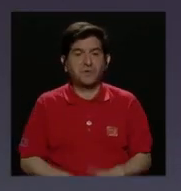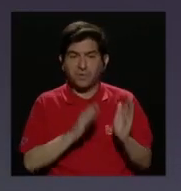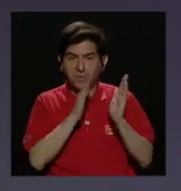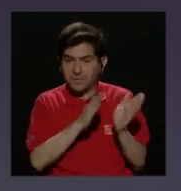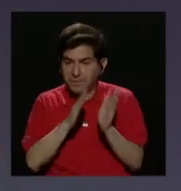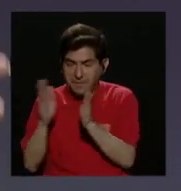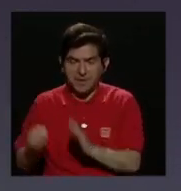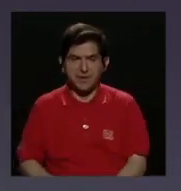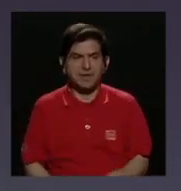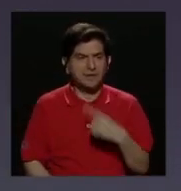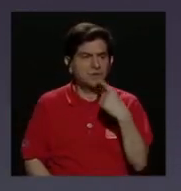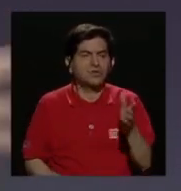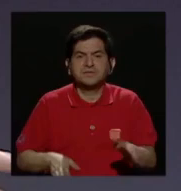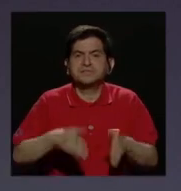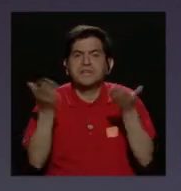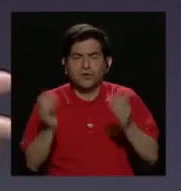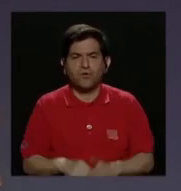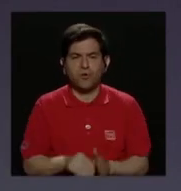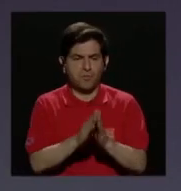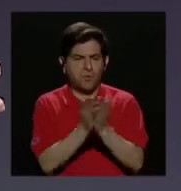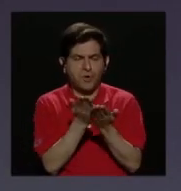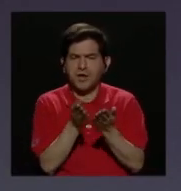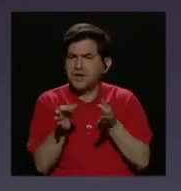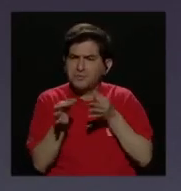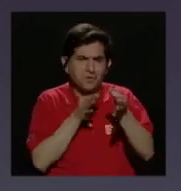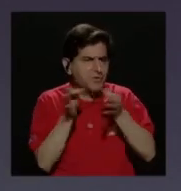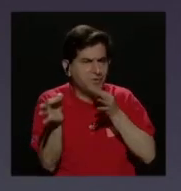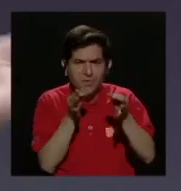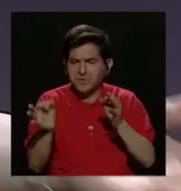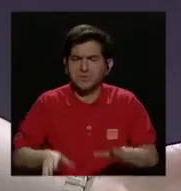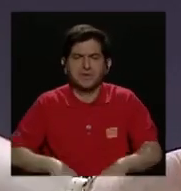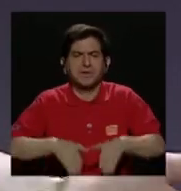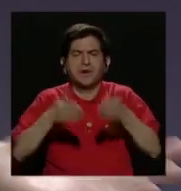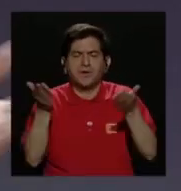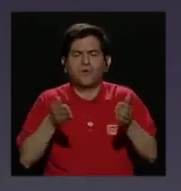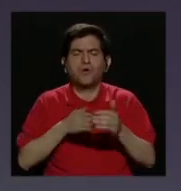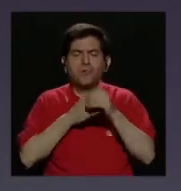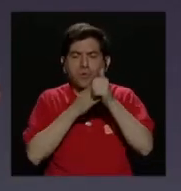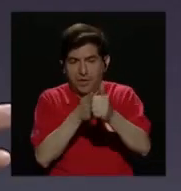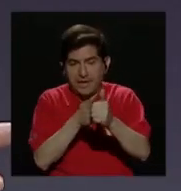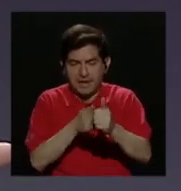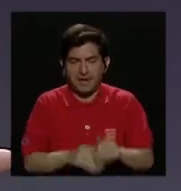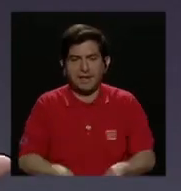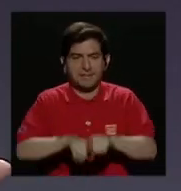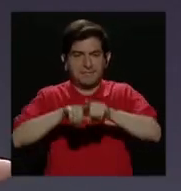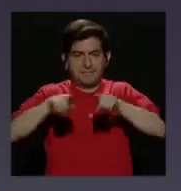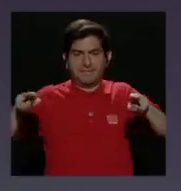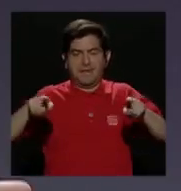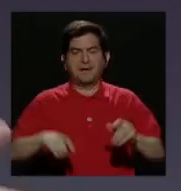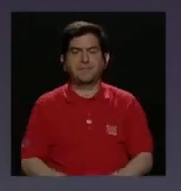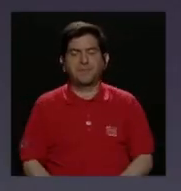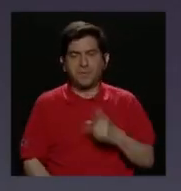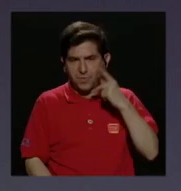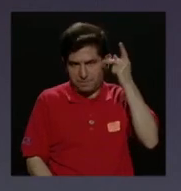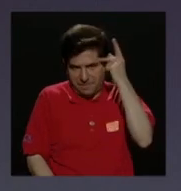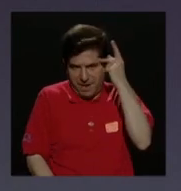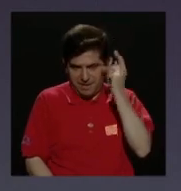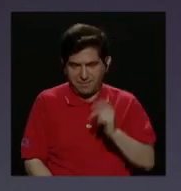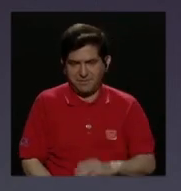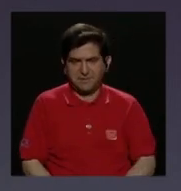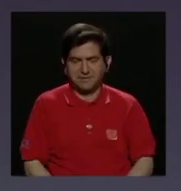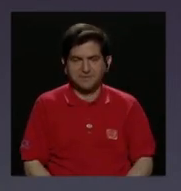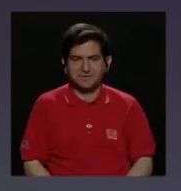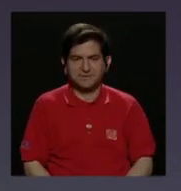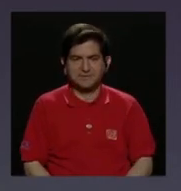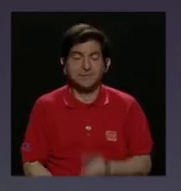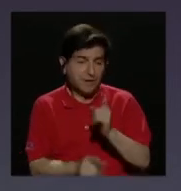papá? No hay como un libro que nos diga, un manual, ni tampoco para nuestros padres.